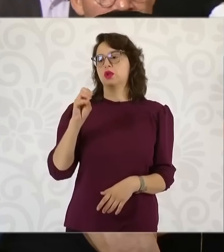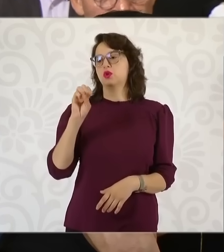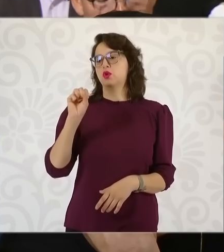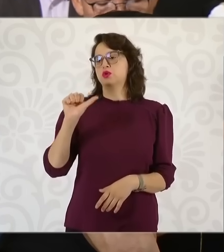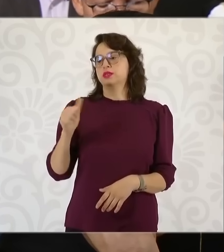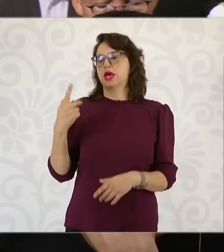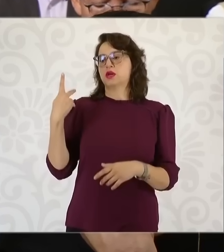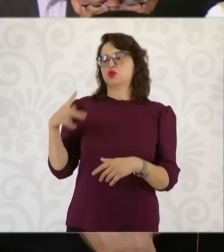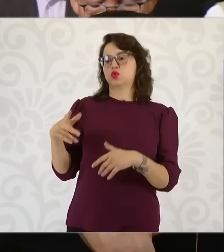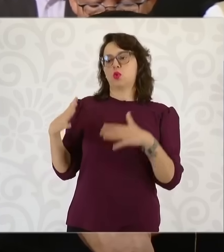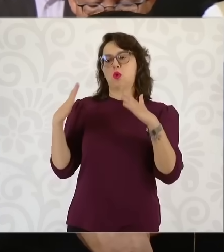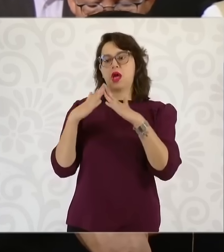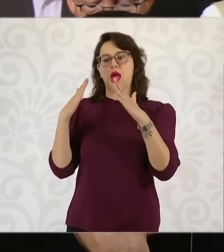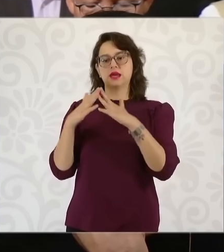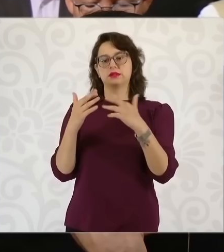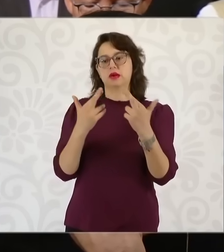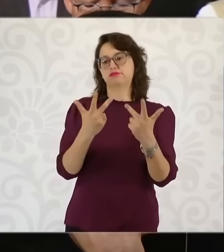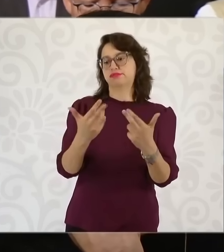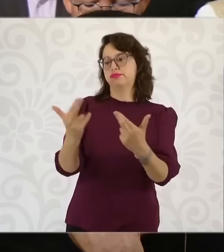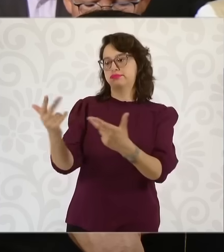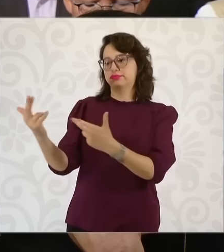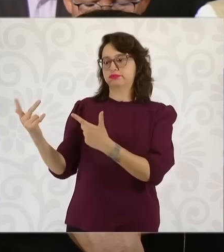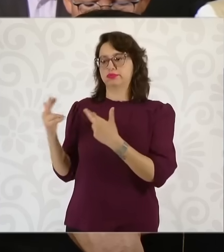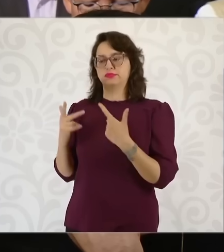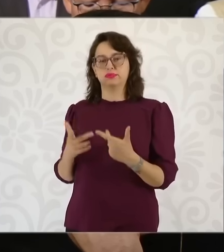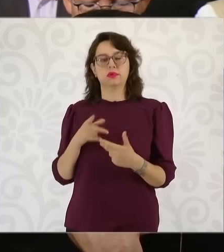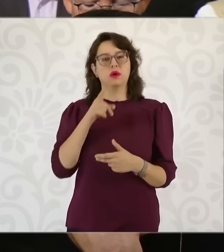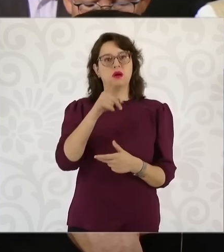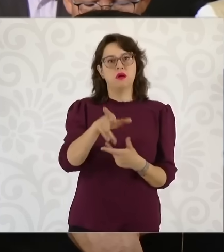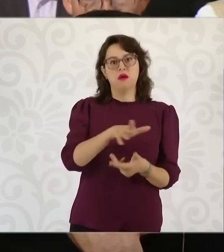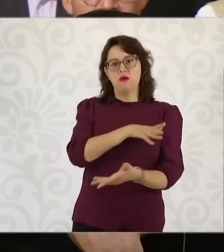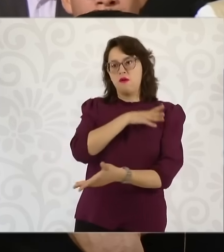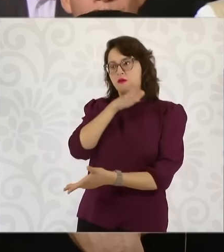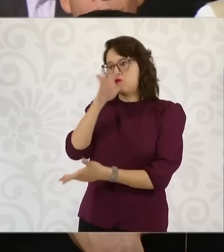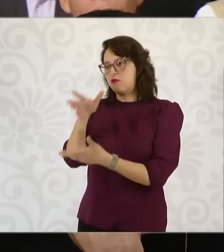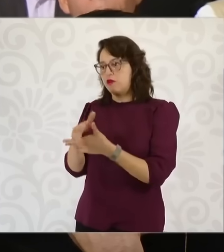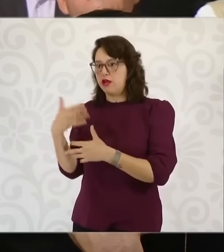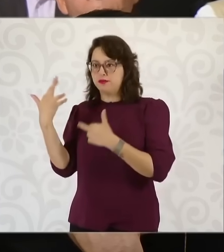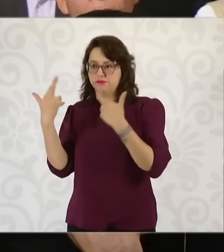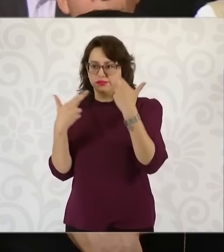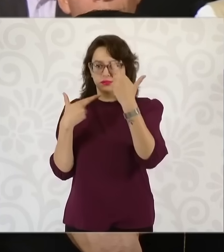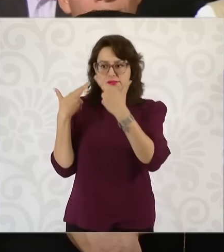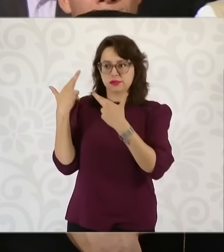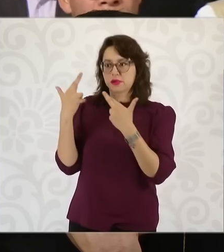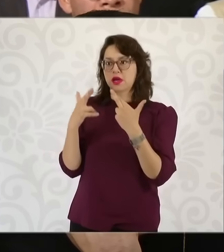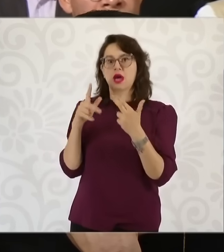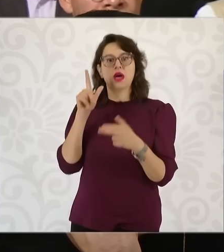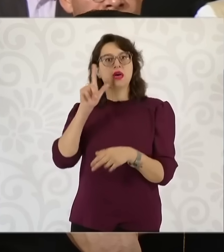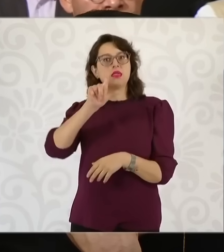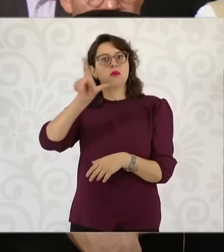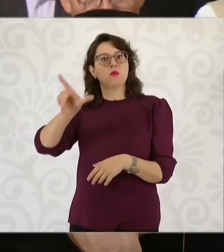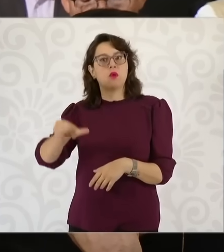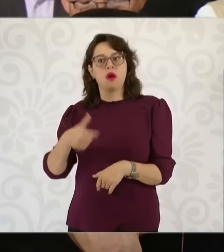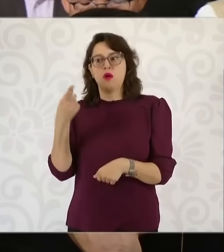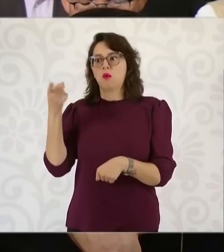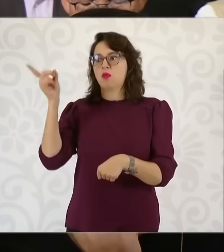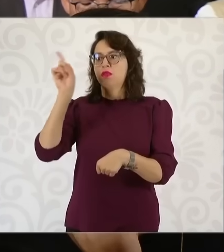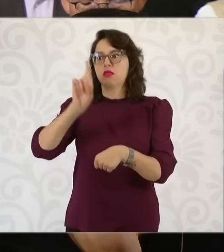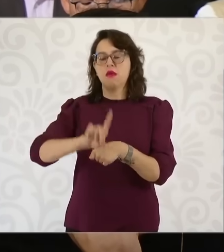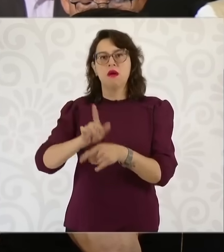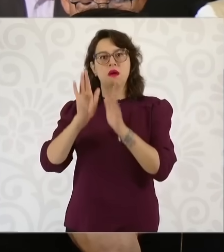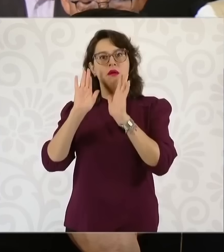usted acudió a Reynosa y al día siguiente pues ya estaban ahí los enseres, ya estaban levantando los censos y pues bueno, la